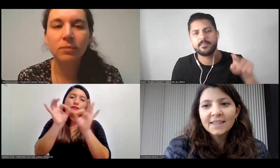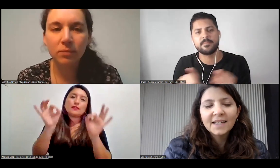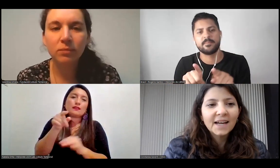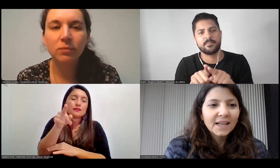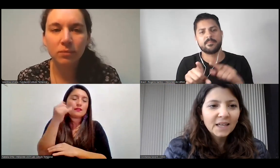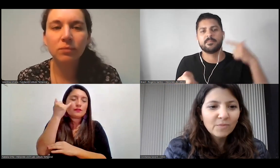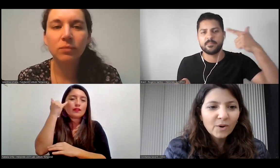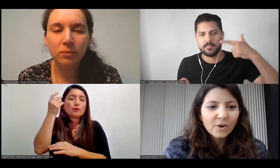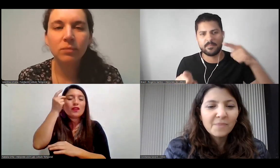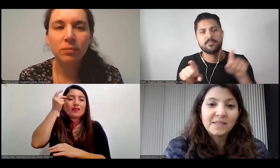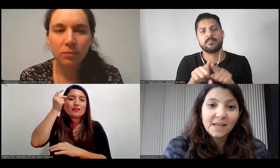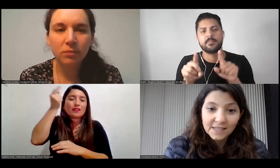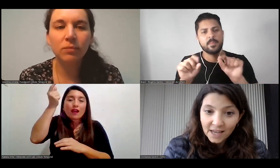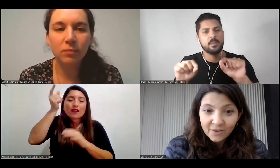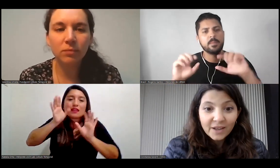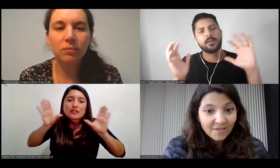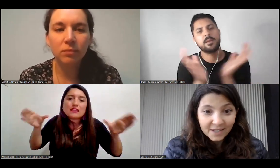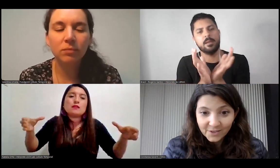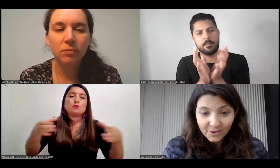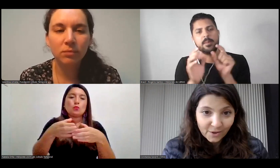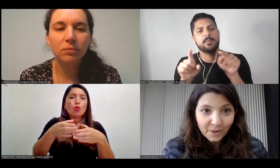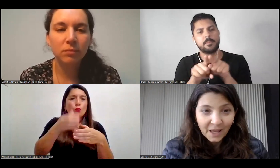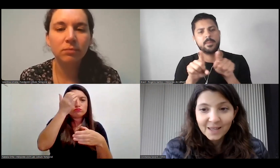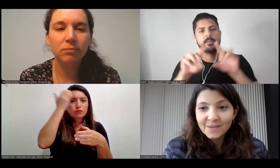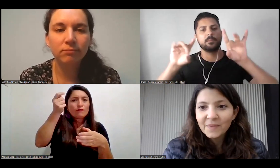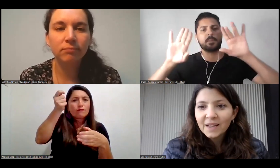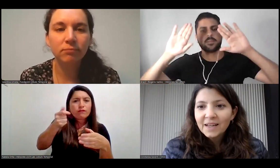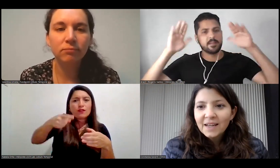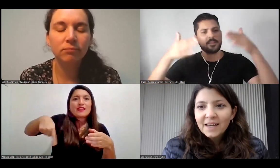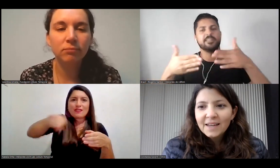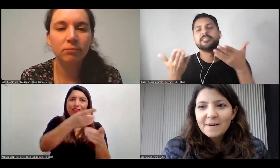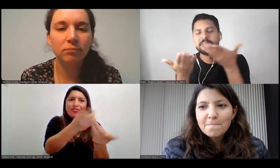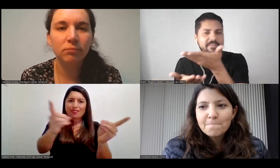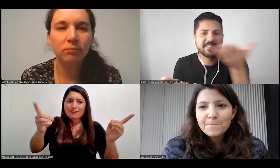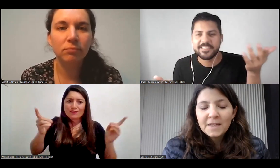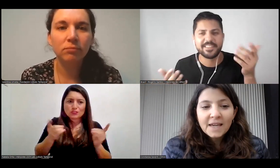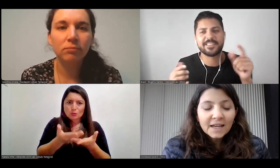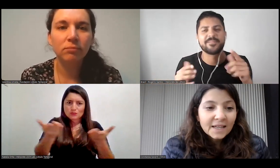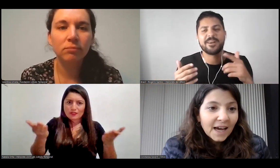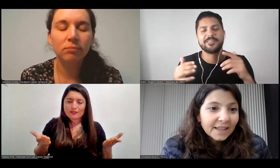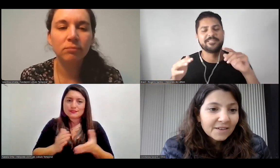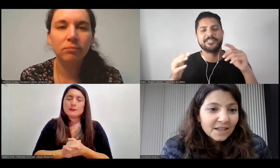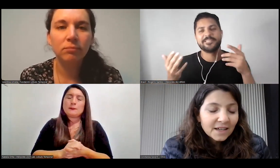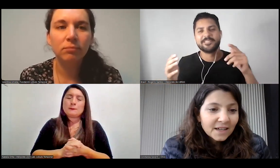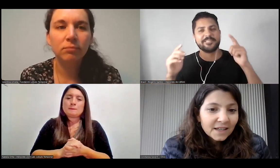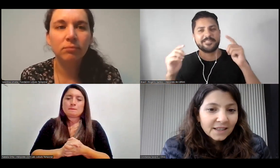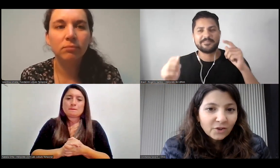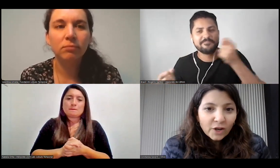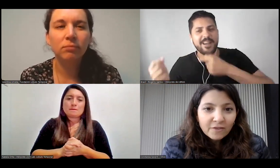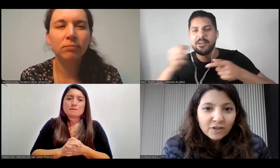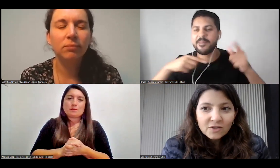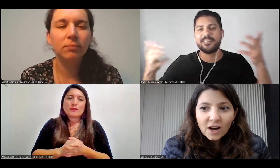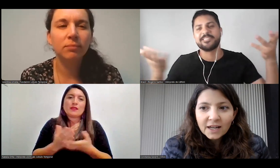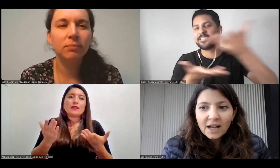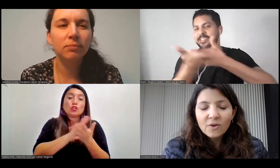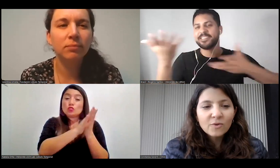este gran equipo especializado y diverso que son ustedes. y que a través de todo